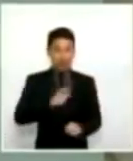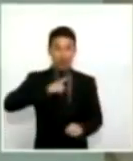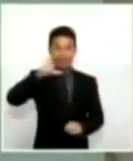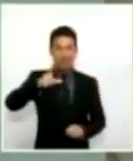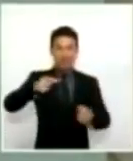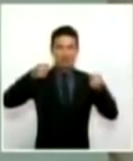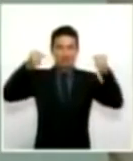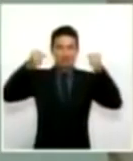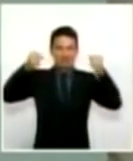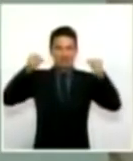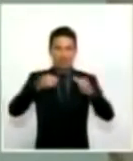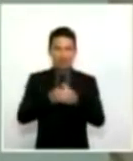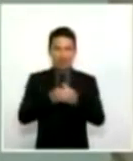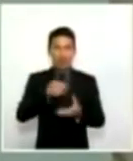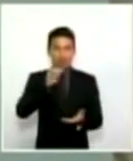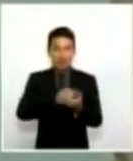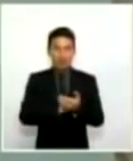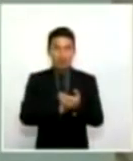que acompañó la caravana